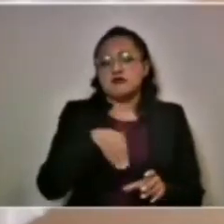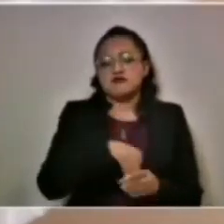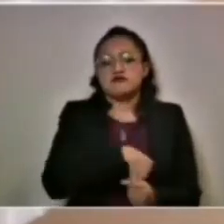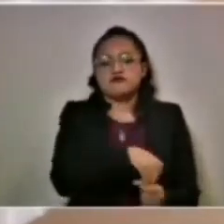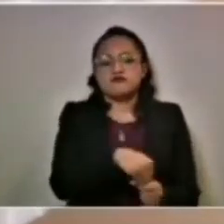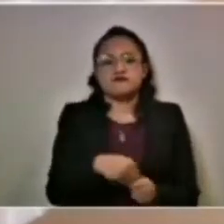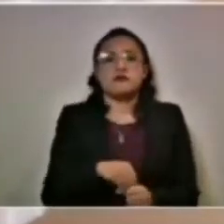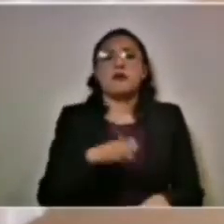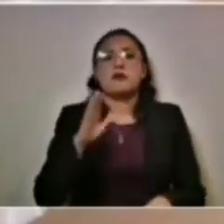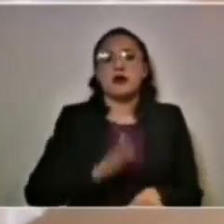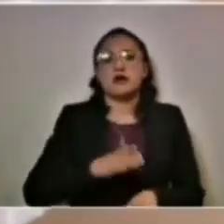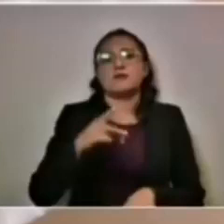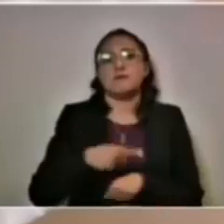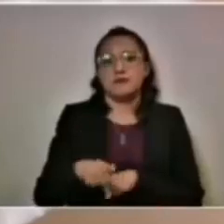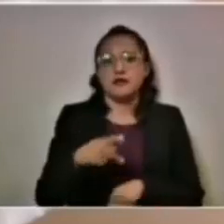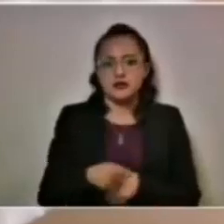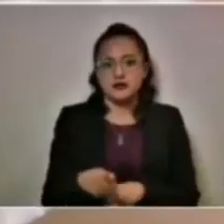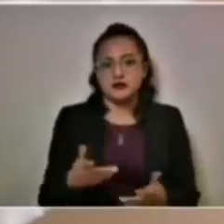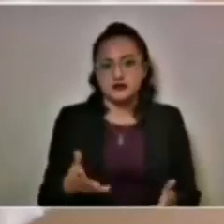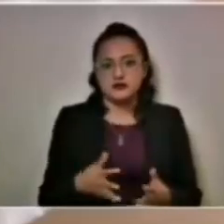le provoca más riesgos.